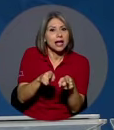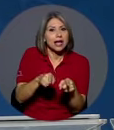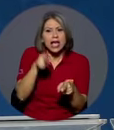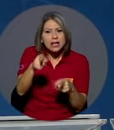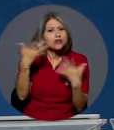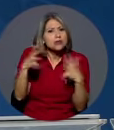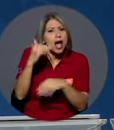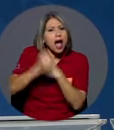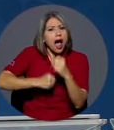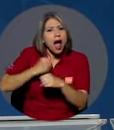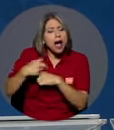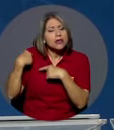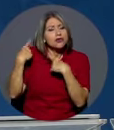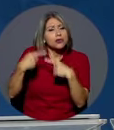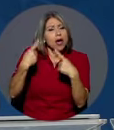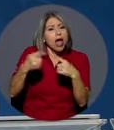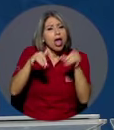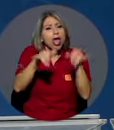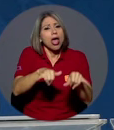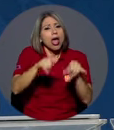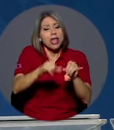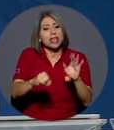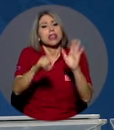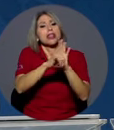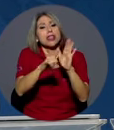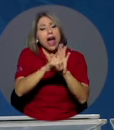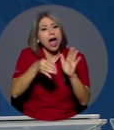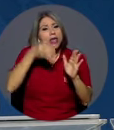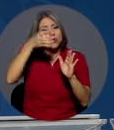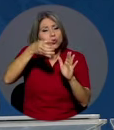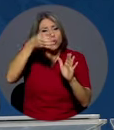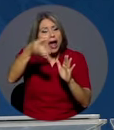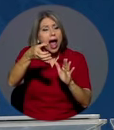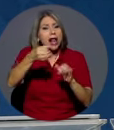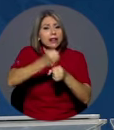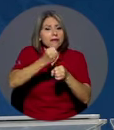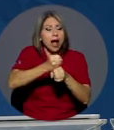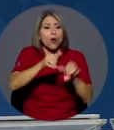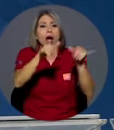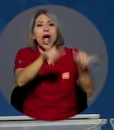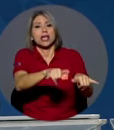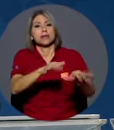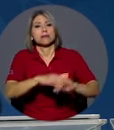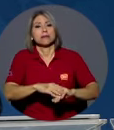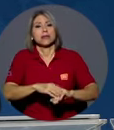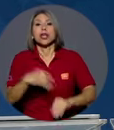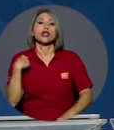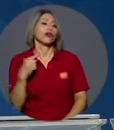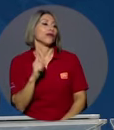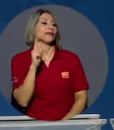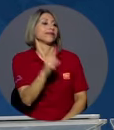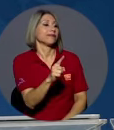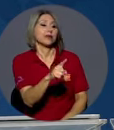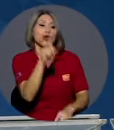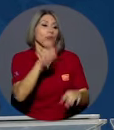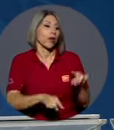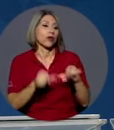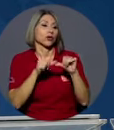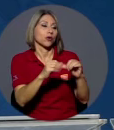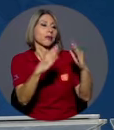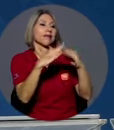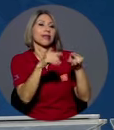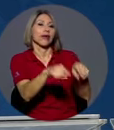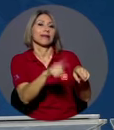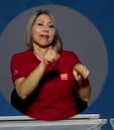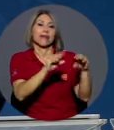y su identidad incluso, ¿verdad? Están conformadas en el lugar y hay que decirles técnicamente, bueno, ya no pueden continuar viviendo